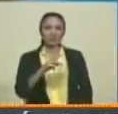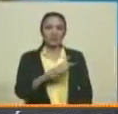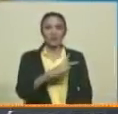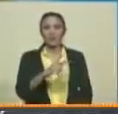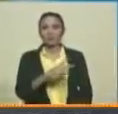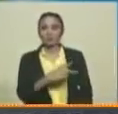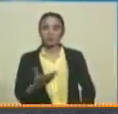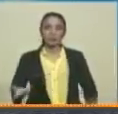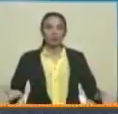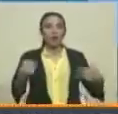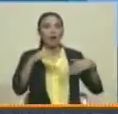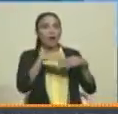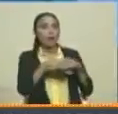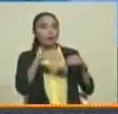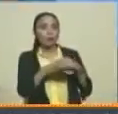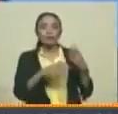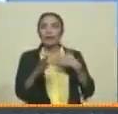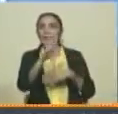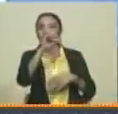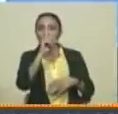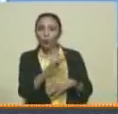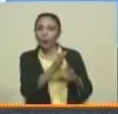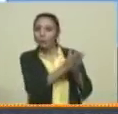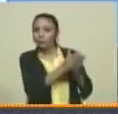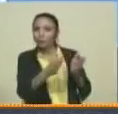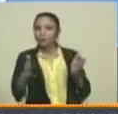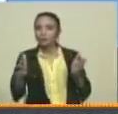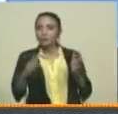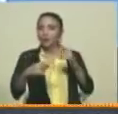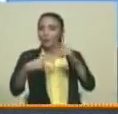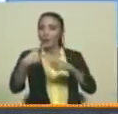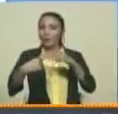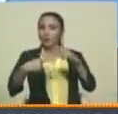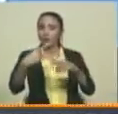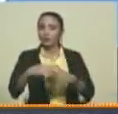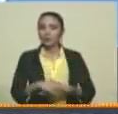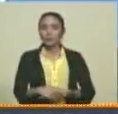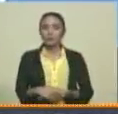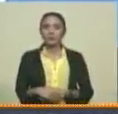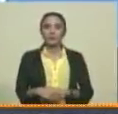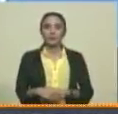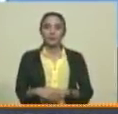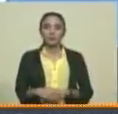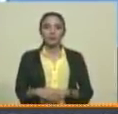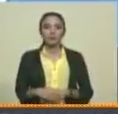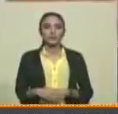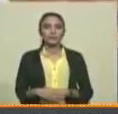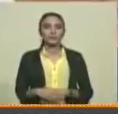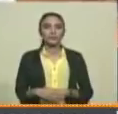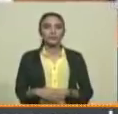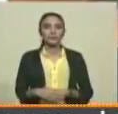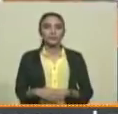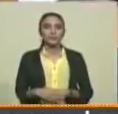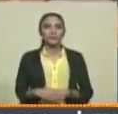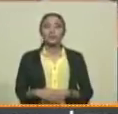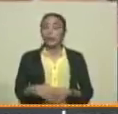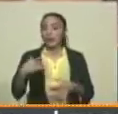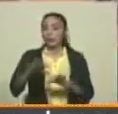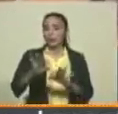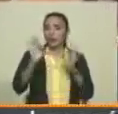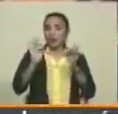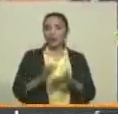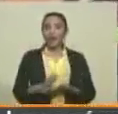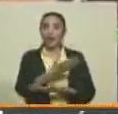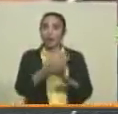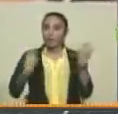que era votar cada 5 años, elegir Congreso, elegir presidente, y luego el